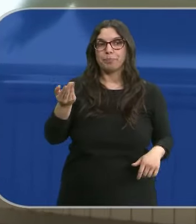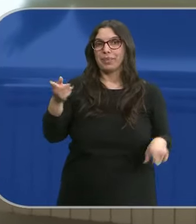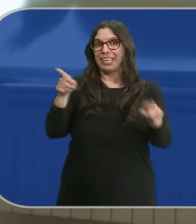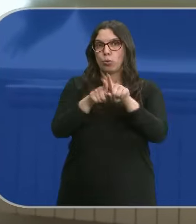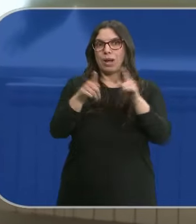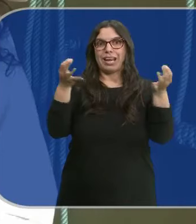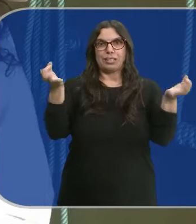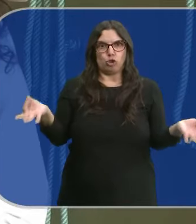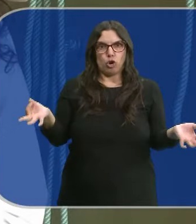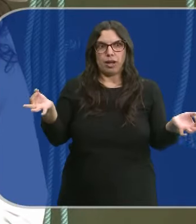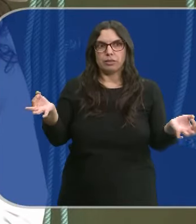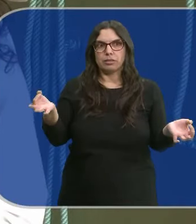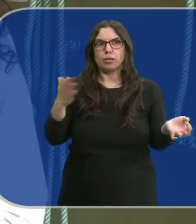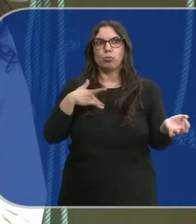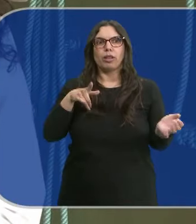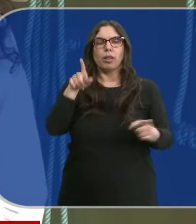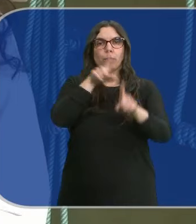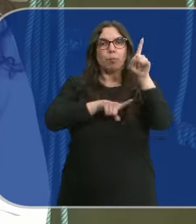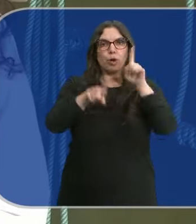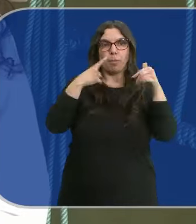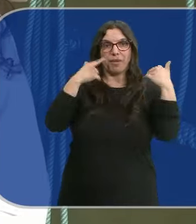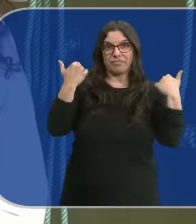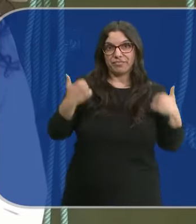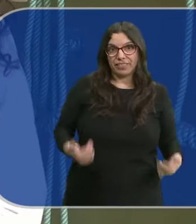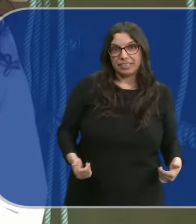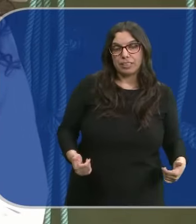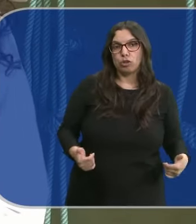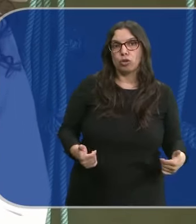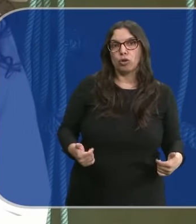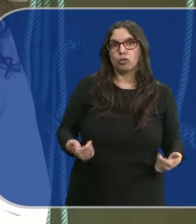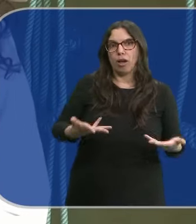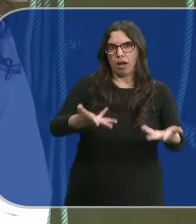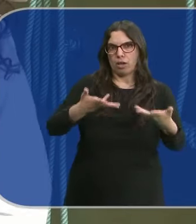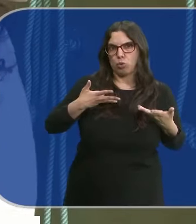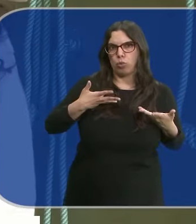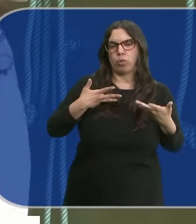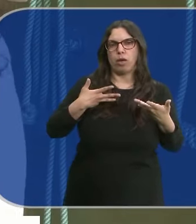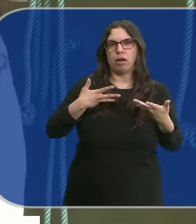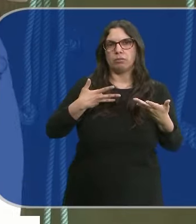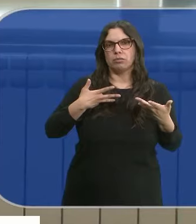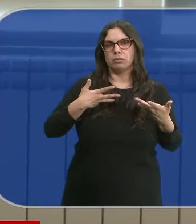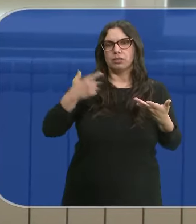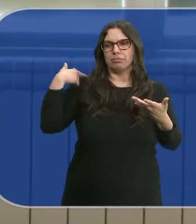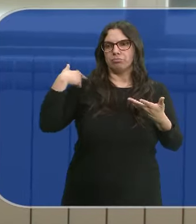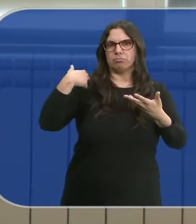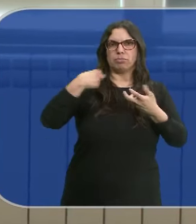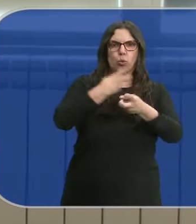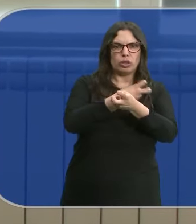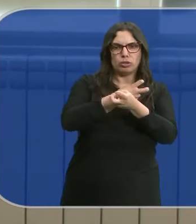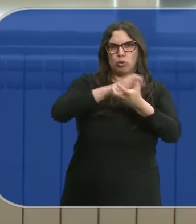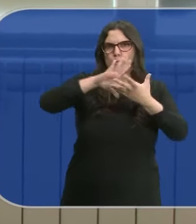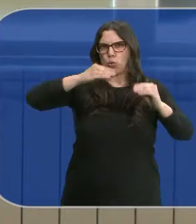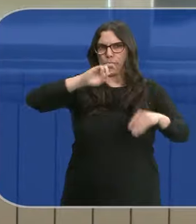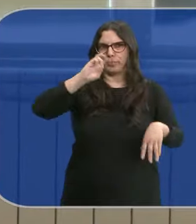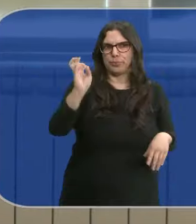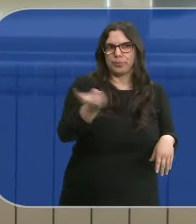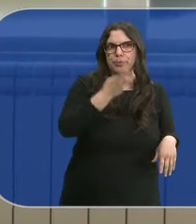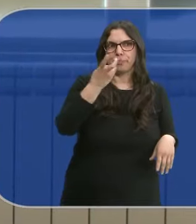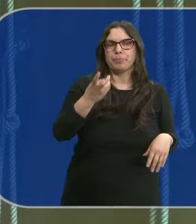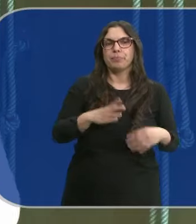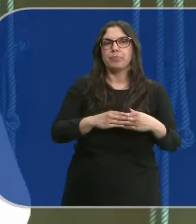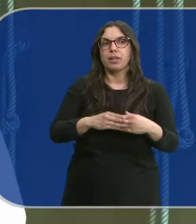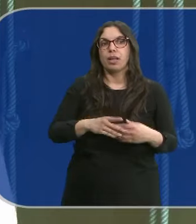pasa con el yoga. Pueden trabajar tantos problemas físicos, todo tipo de patologías, tanto osteopáticas, musculares. Podemos decir